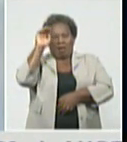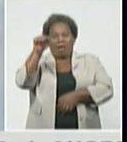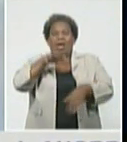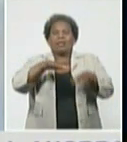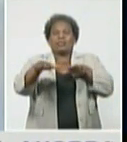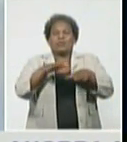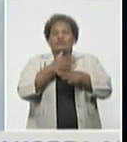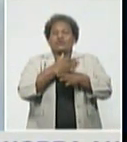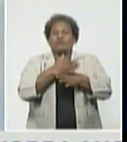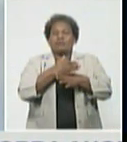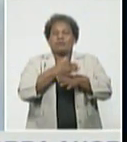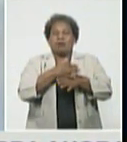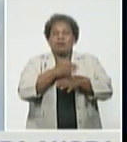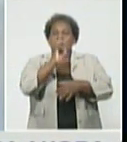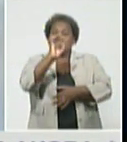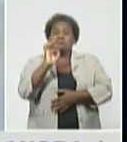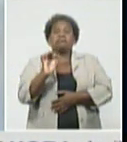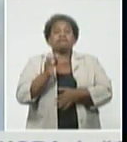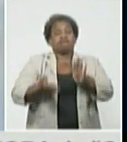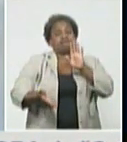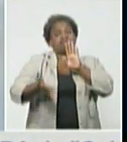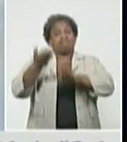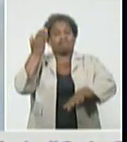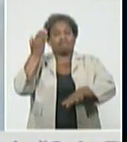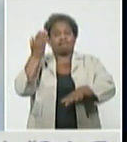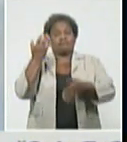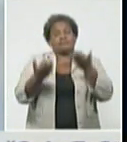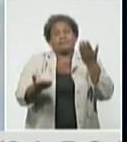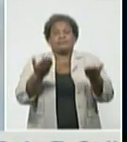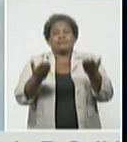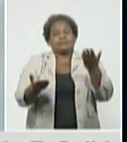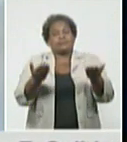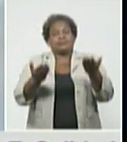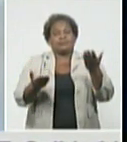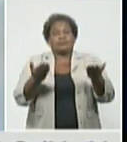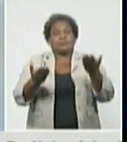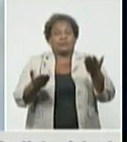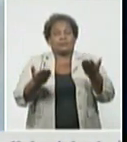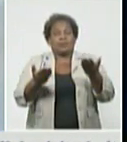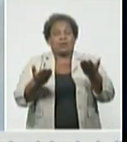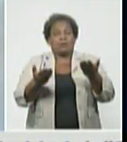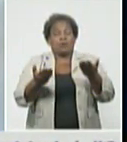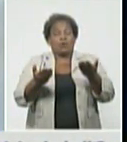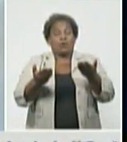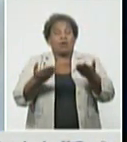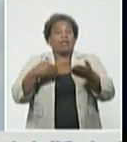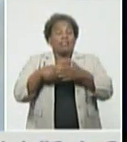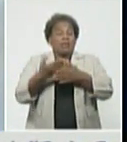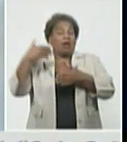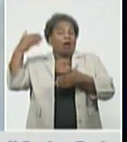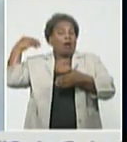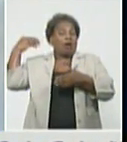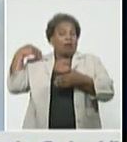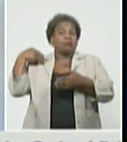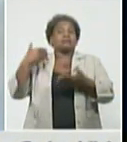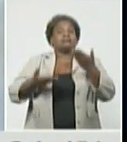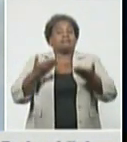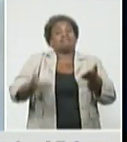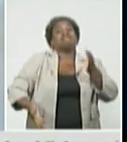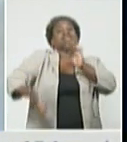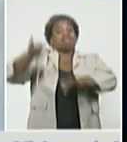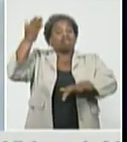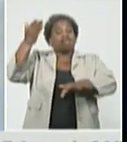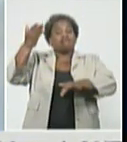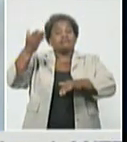un porciento elevado en comparación con los comportamientos que teníamos en los días anteriores. Siempre lamentamos